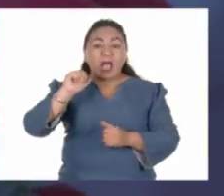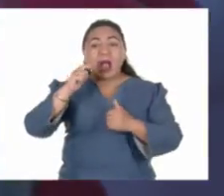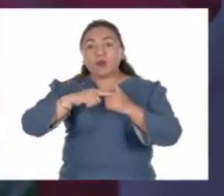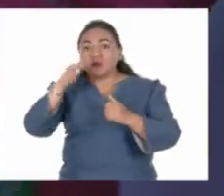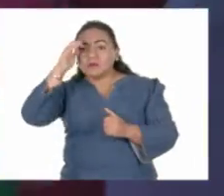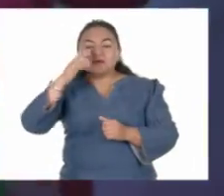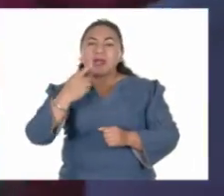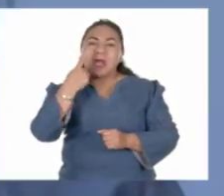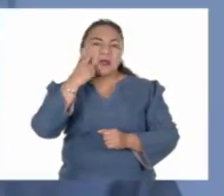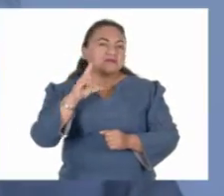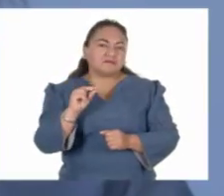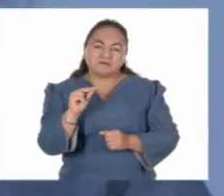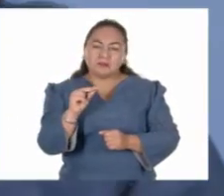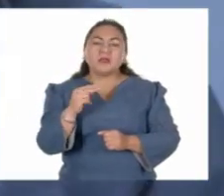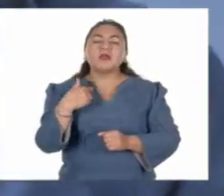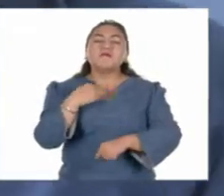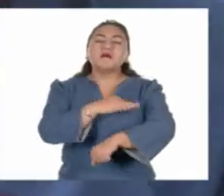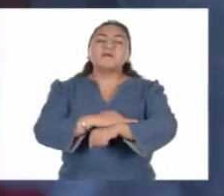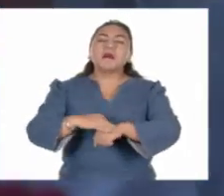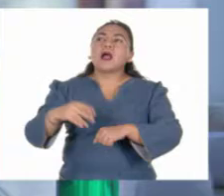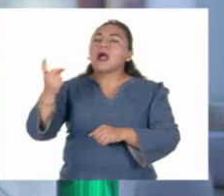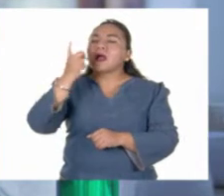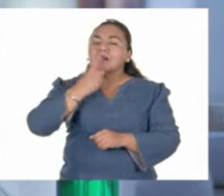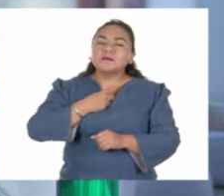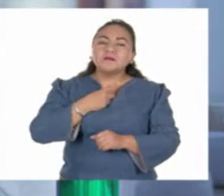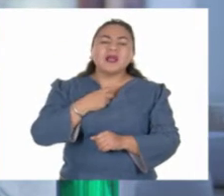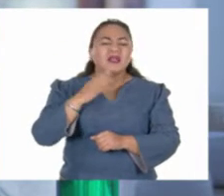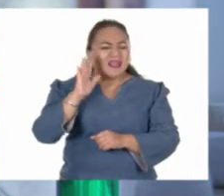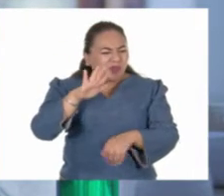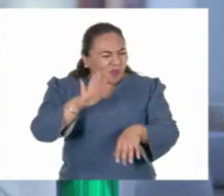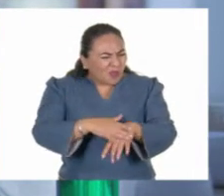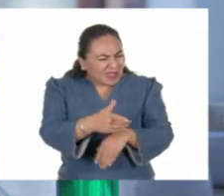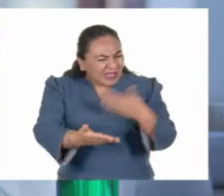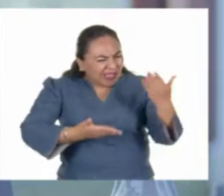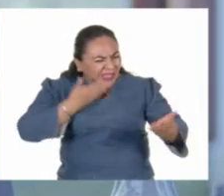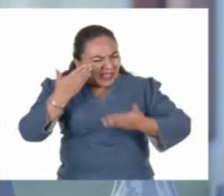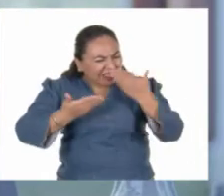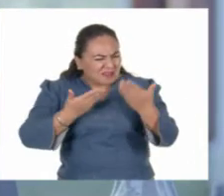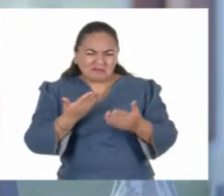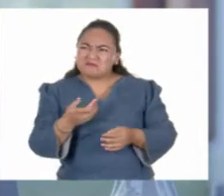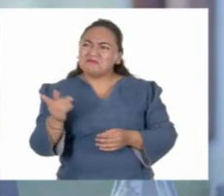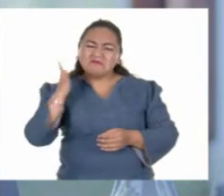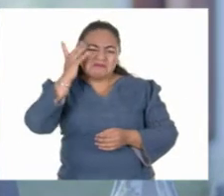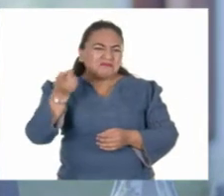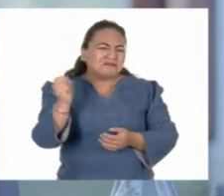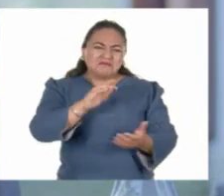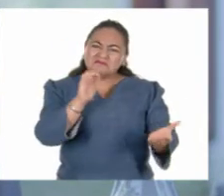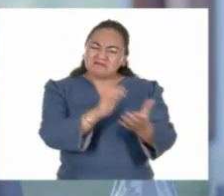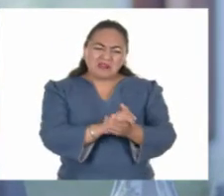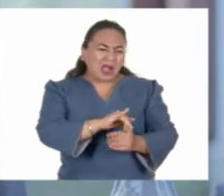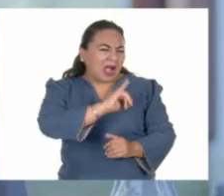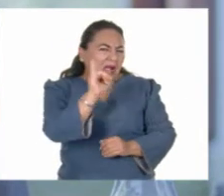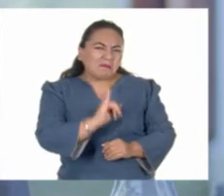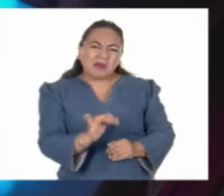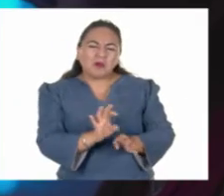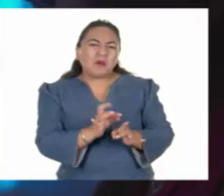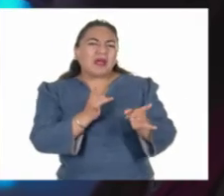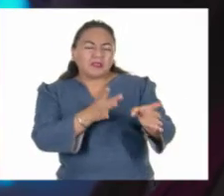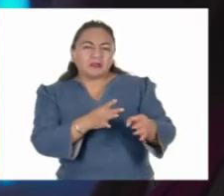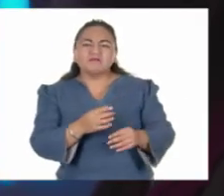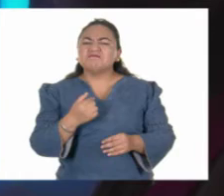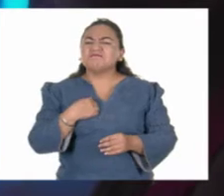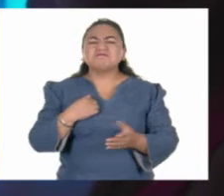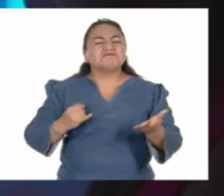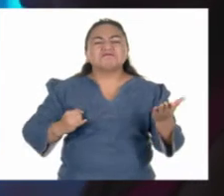alguna ciencia y nunca faltó el familiar que me dijera: ¿por qué estudias eso? Nadie se va a querer casar contigo.